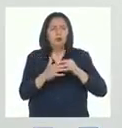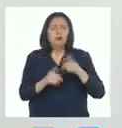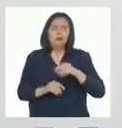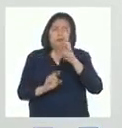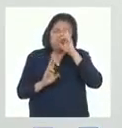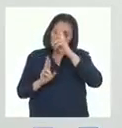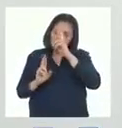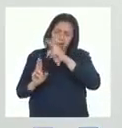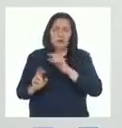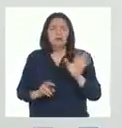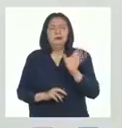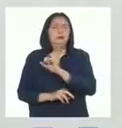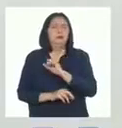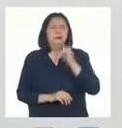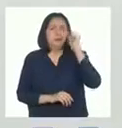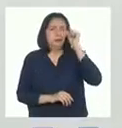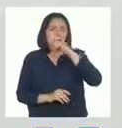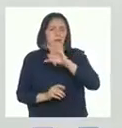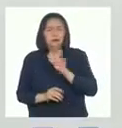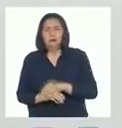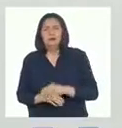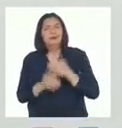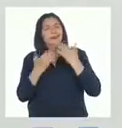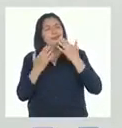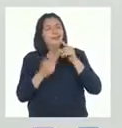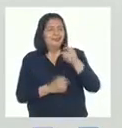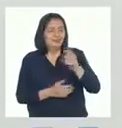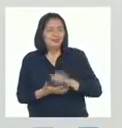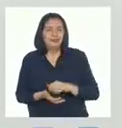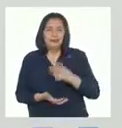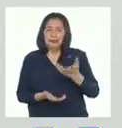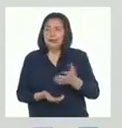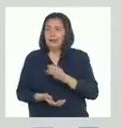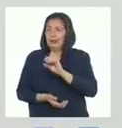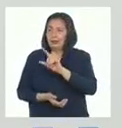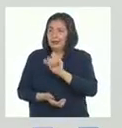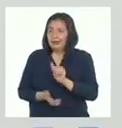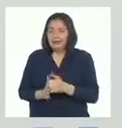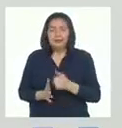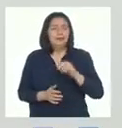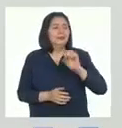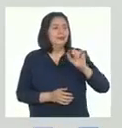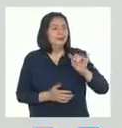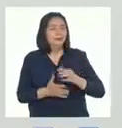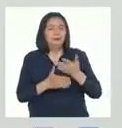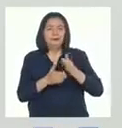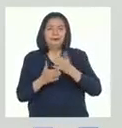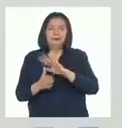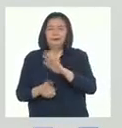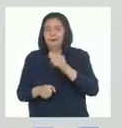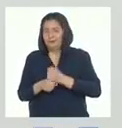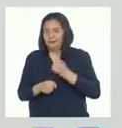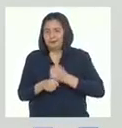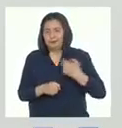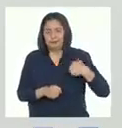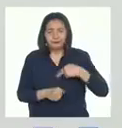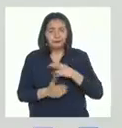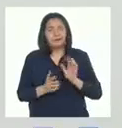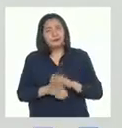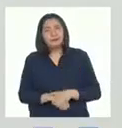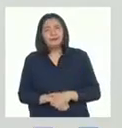respete los derechos de todas y de todos los peruanos. Muchas gracias a ti, Patricia, y a Olenka y a Sara por compartir sus trabajos con